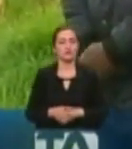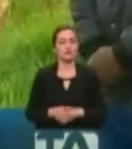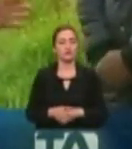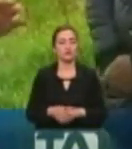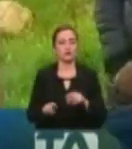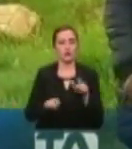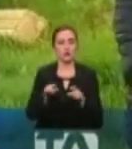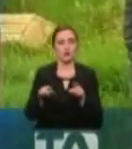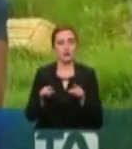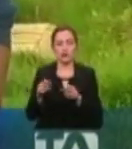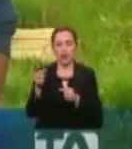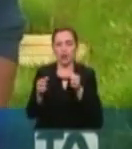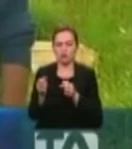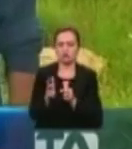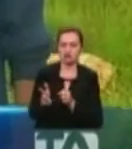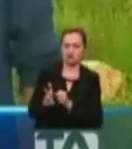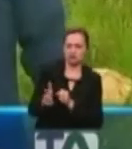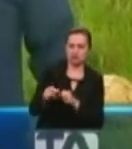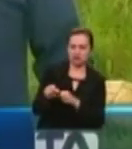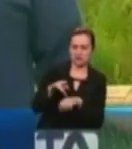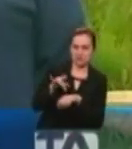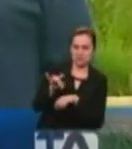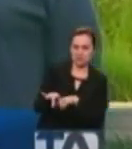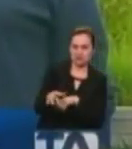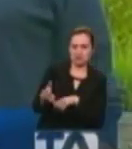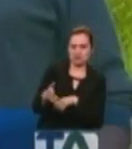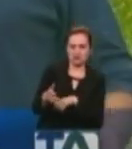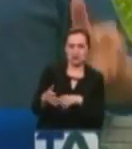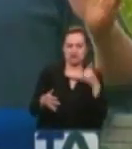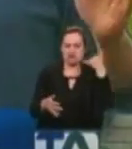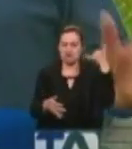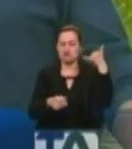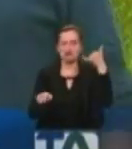vehículos abandonados aquí, averiguamos si son robados.